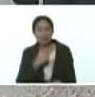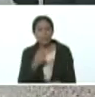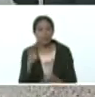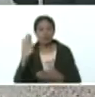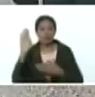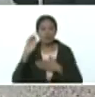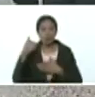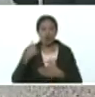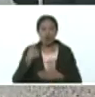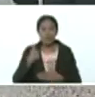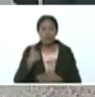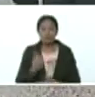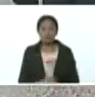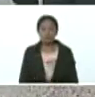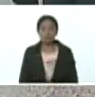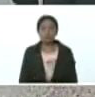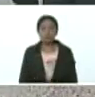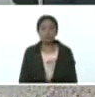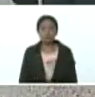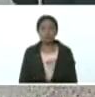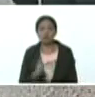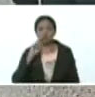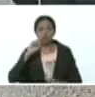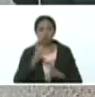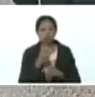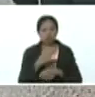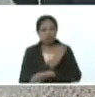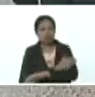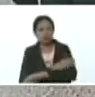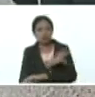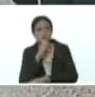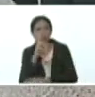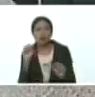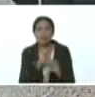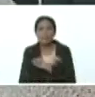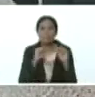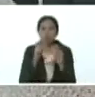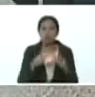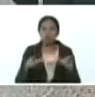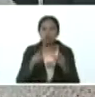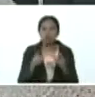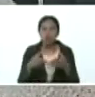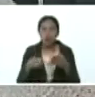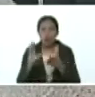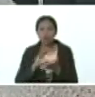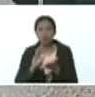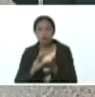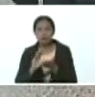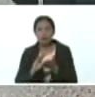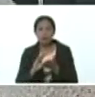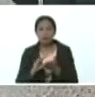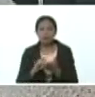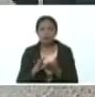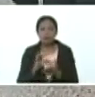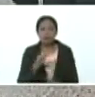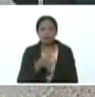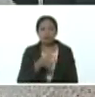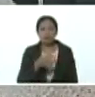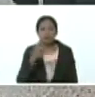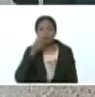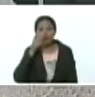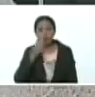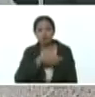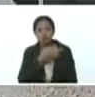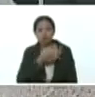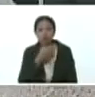juramenté. La venganza de la derecha fascista fue explotarnos el almacén central del Seguro Social y nos dejaron